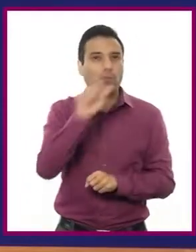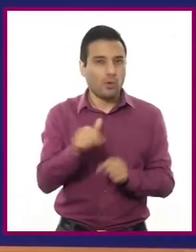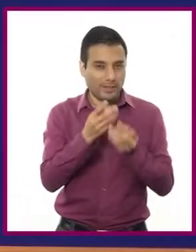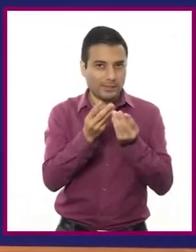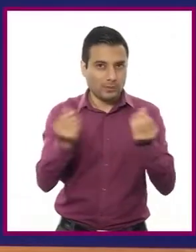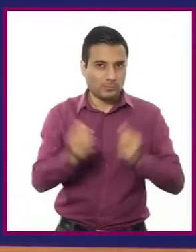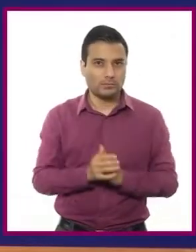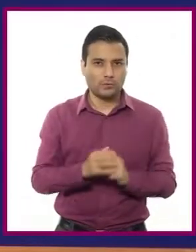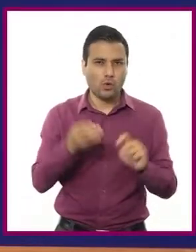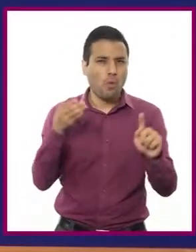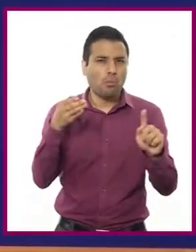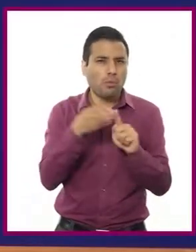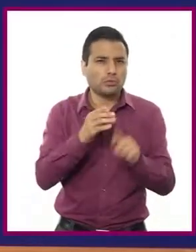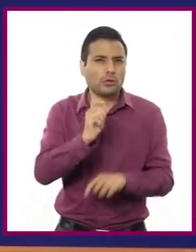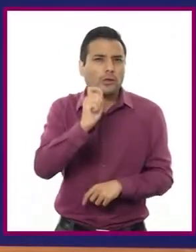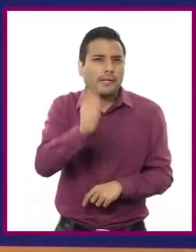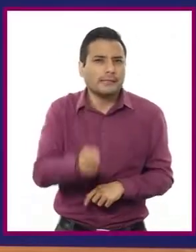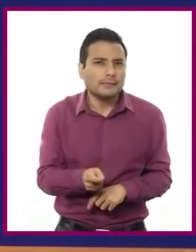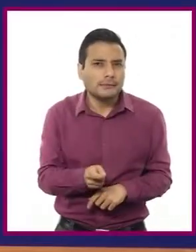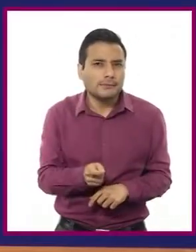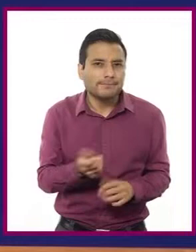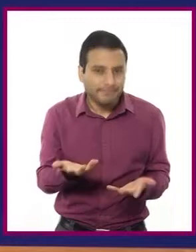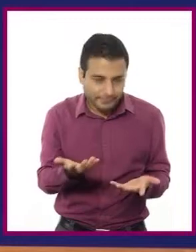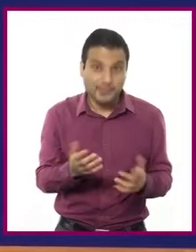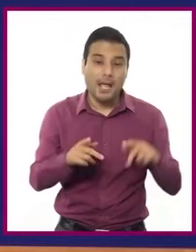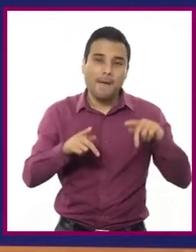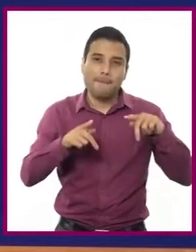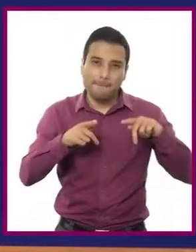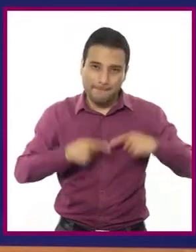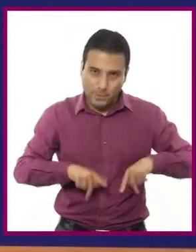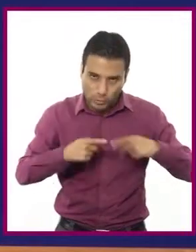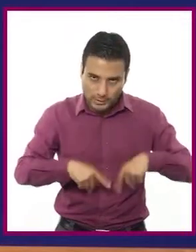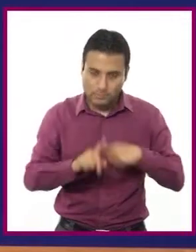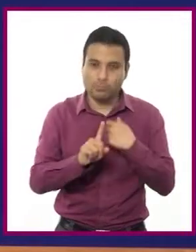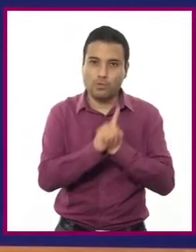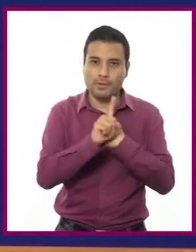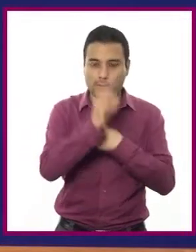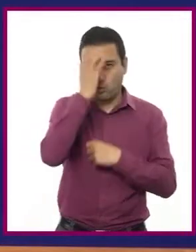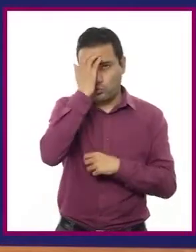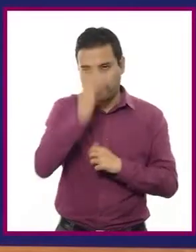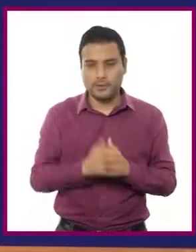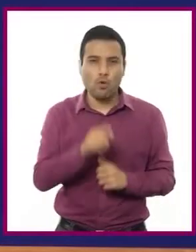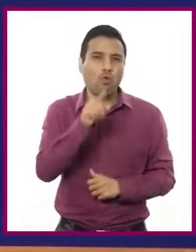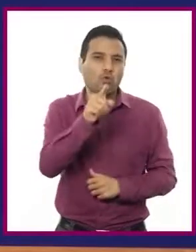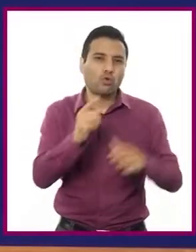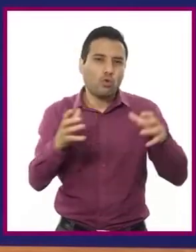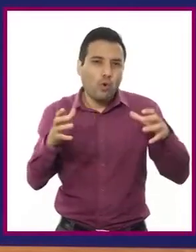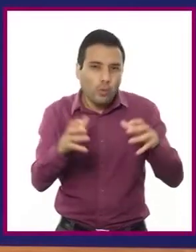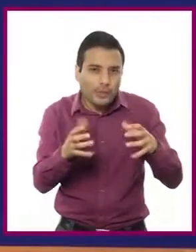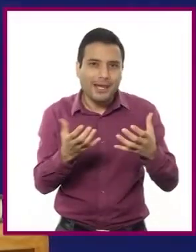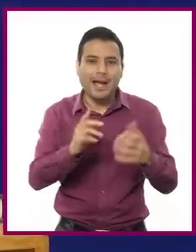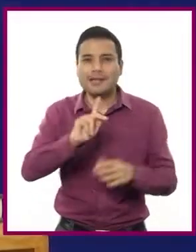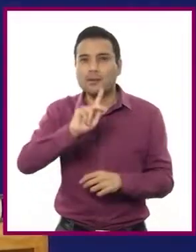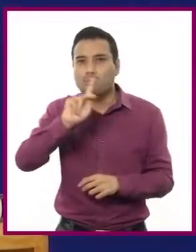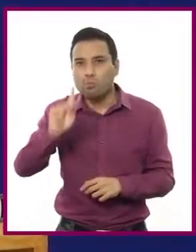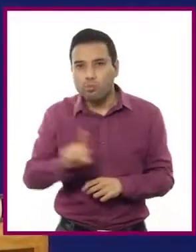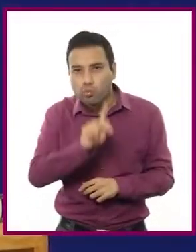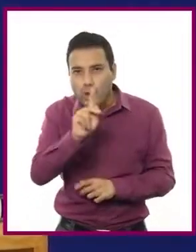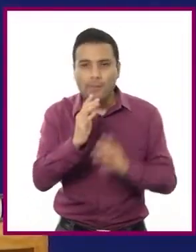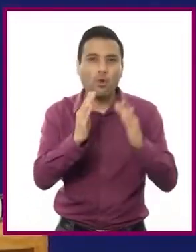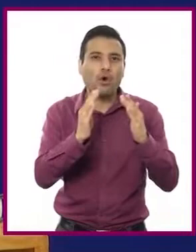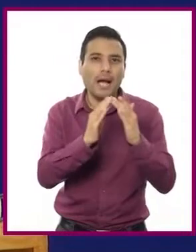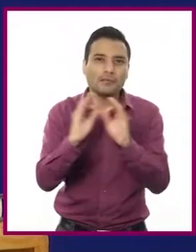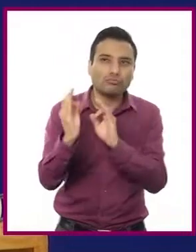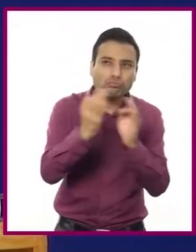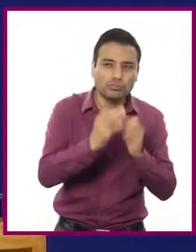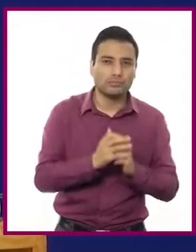es explorar problemas sociales. En nuestras comunidades, colonias y pueblos